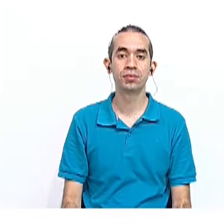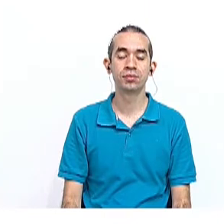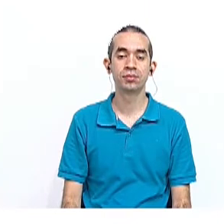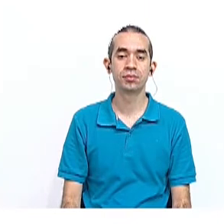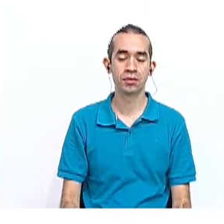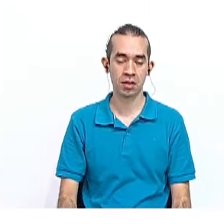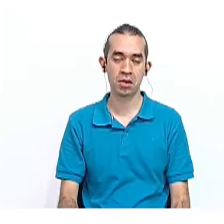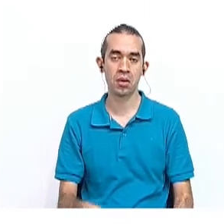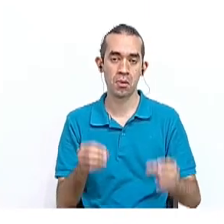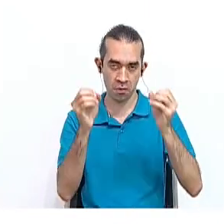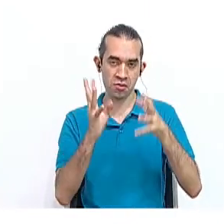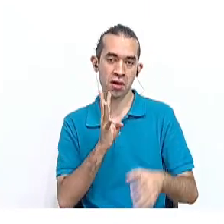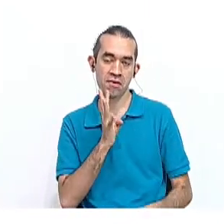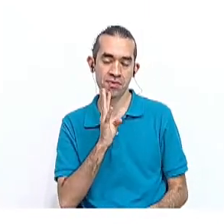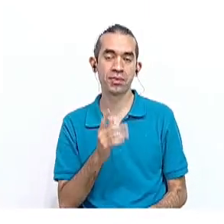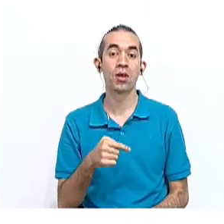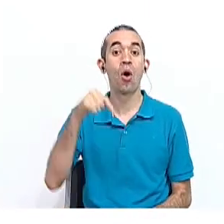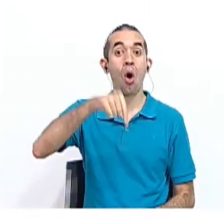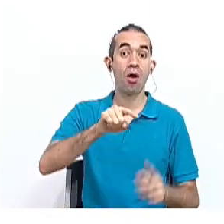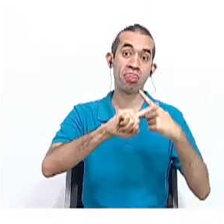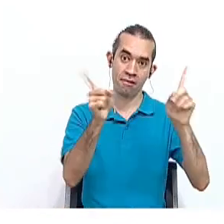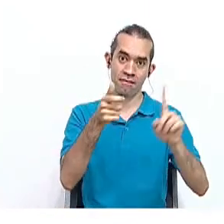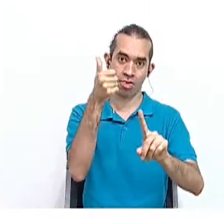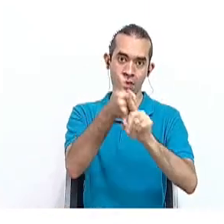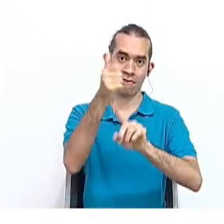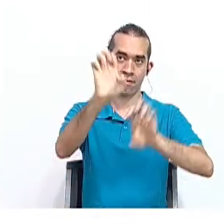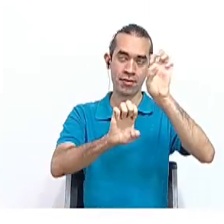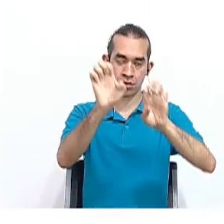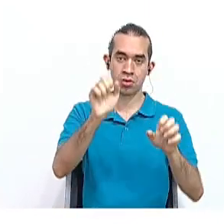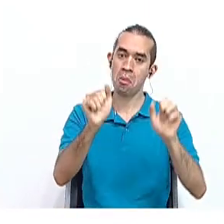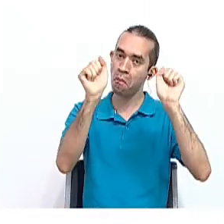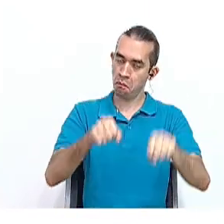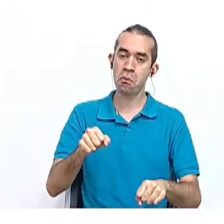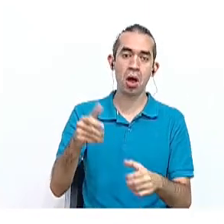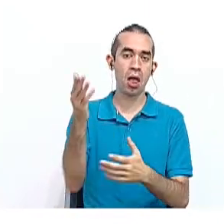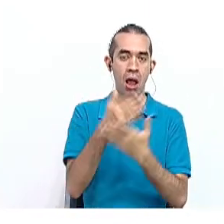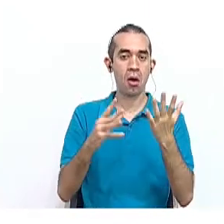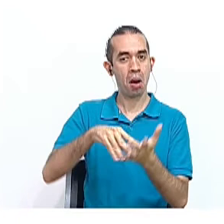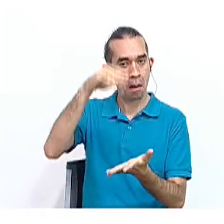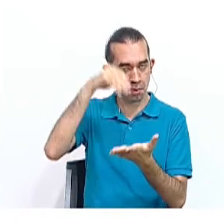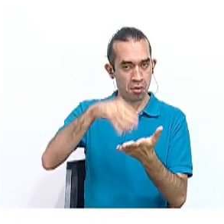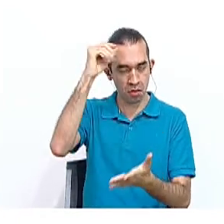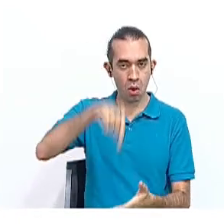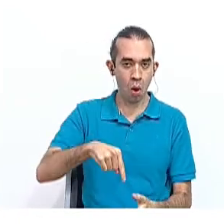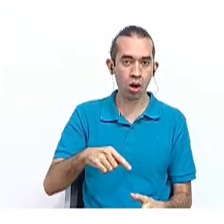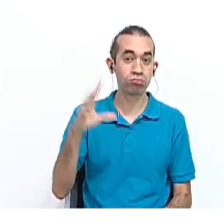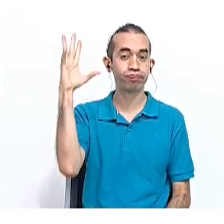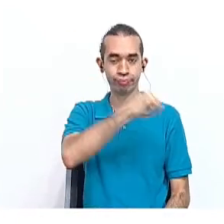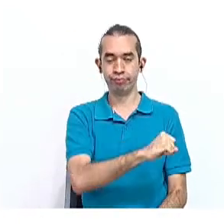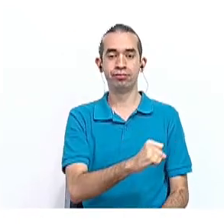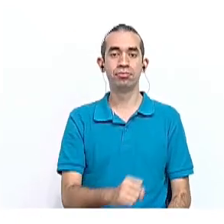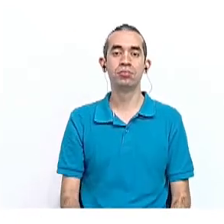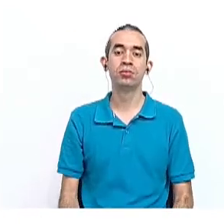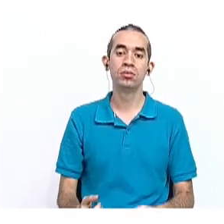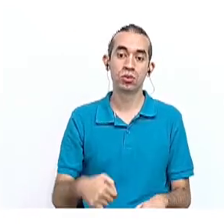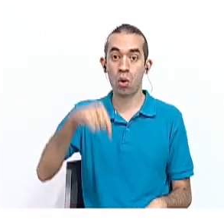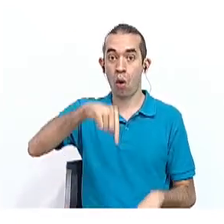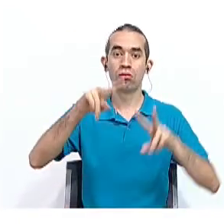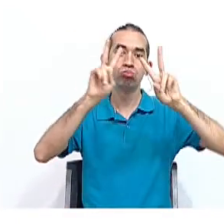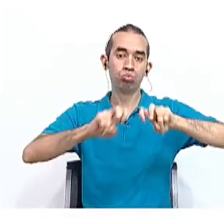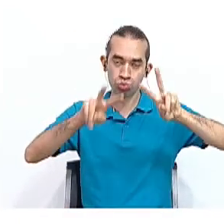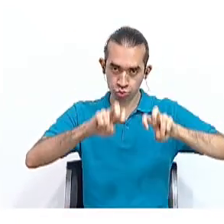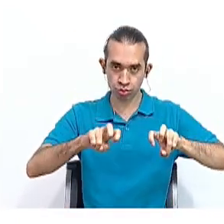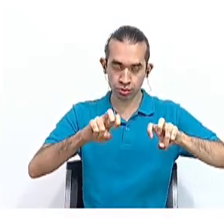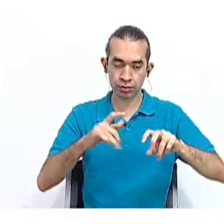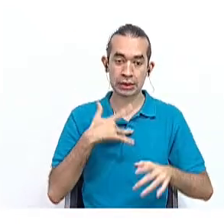una autoevaluación diferente, pero que igual les permitirá medir todo lo aprendido el día de hoy. Analizaremos no solamente